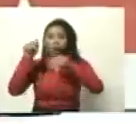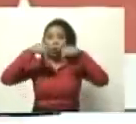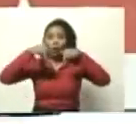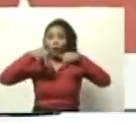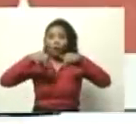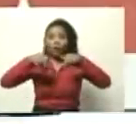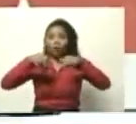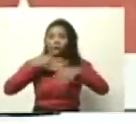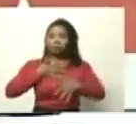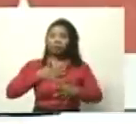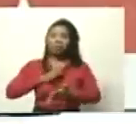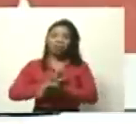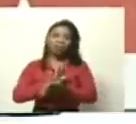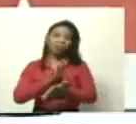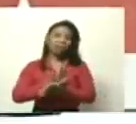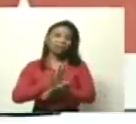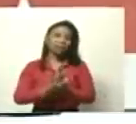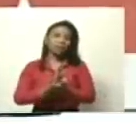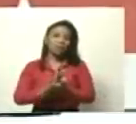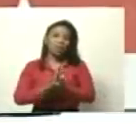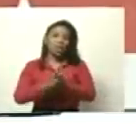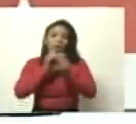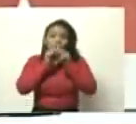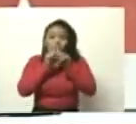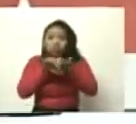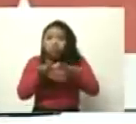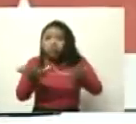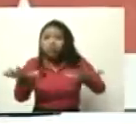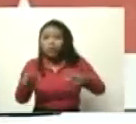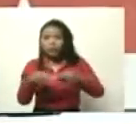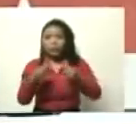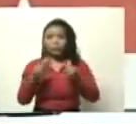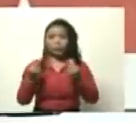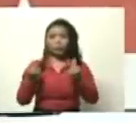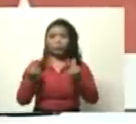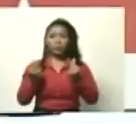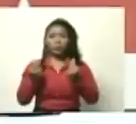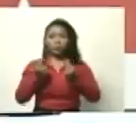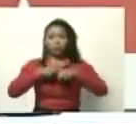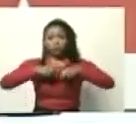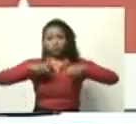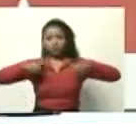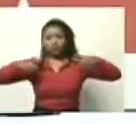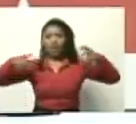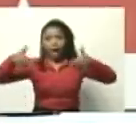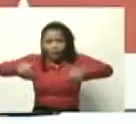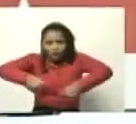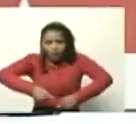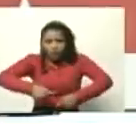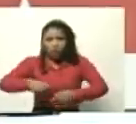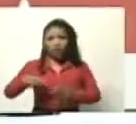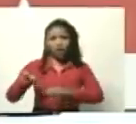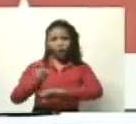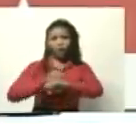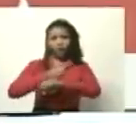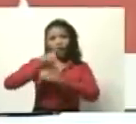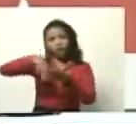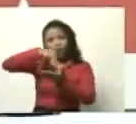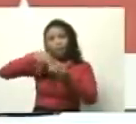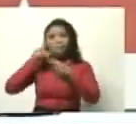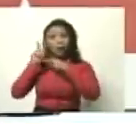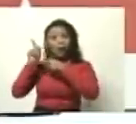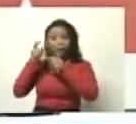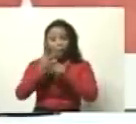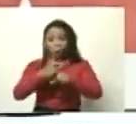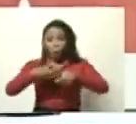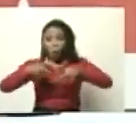en calma, con el despegue económico de la economía real, con el esfuerzo del gobierno nacional para que ese